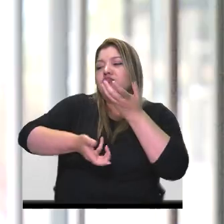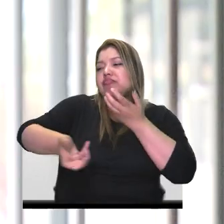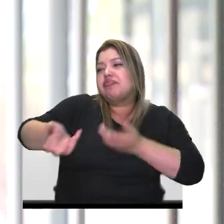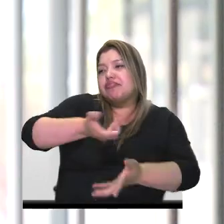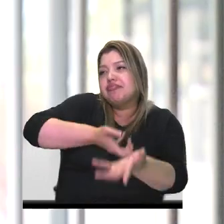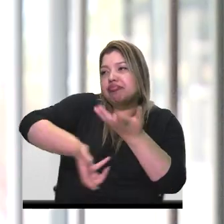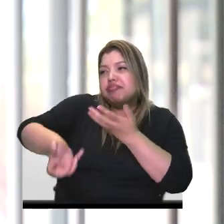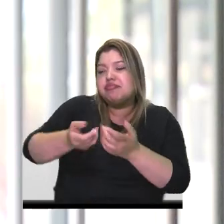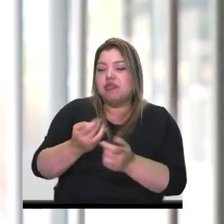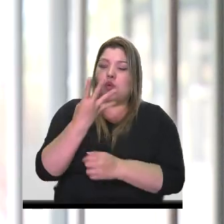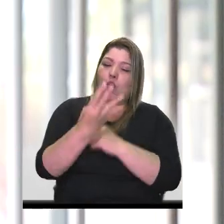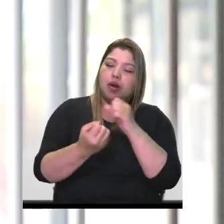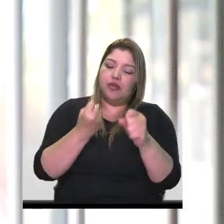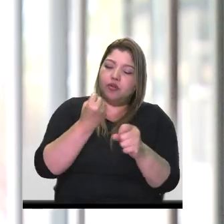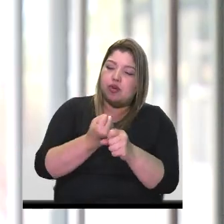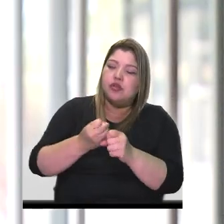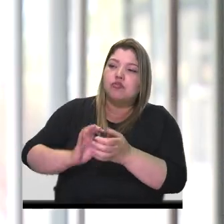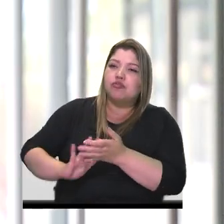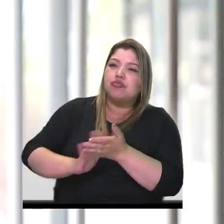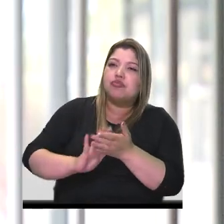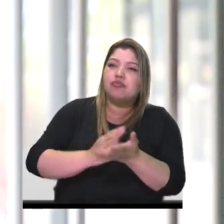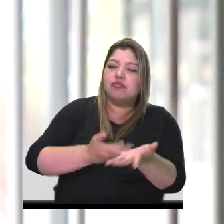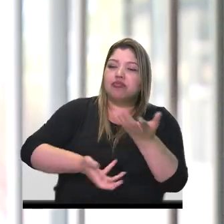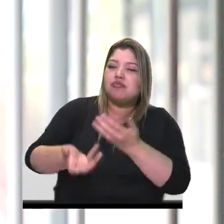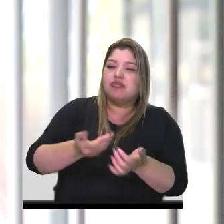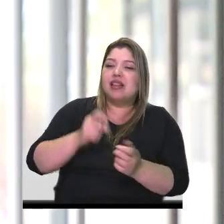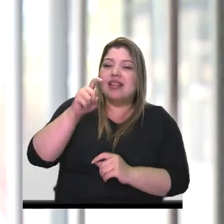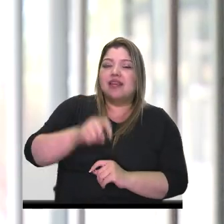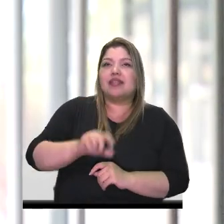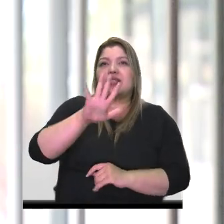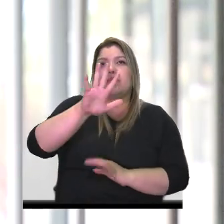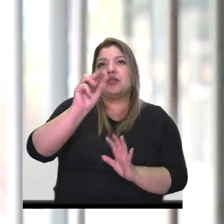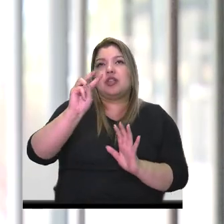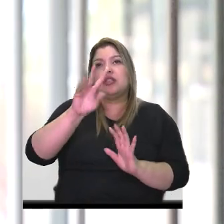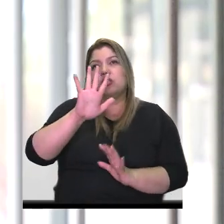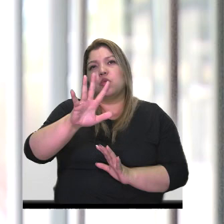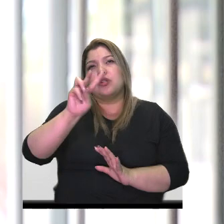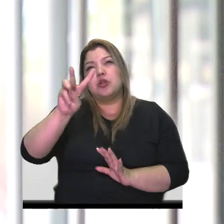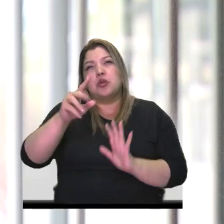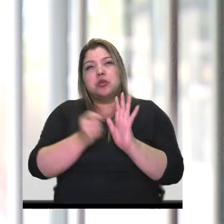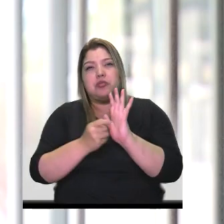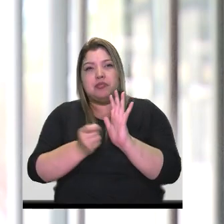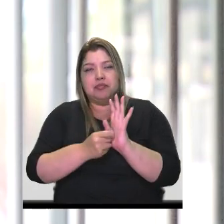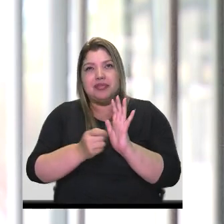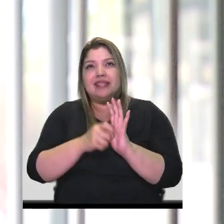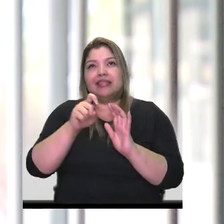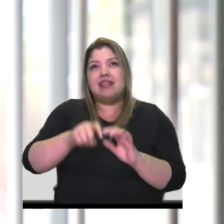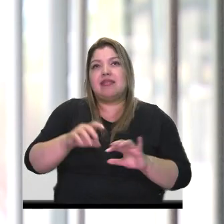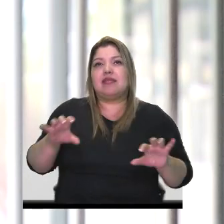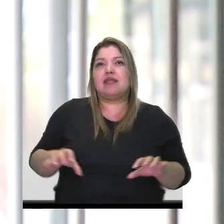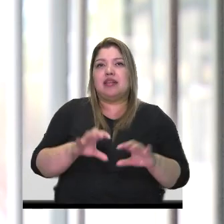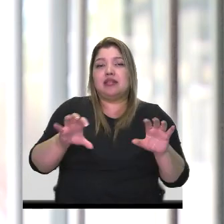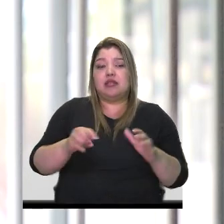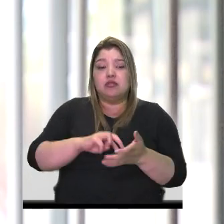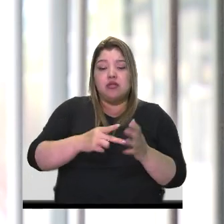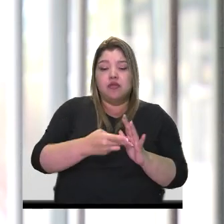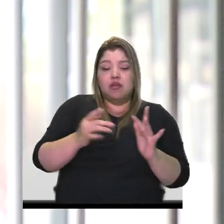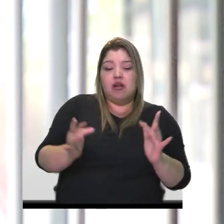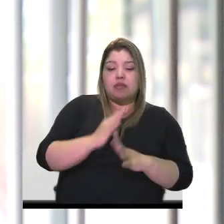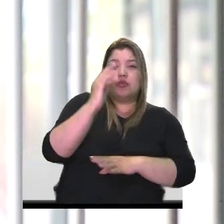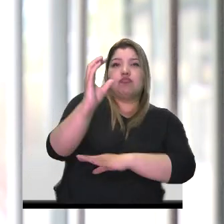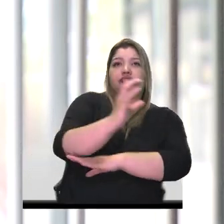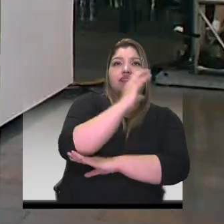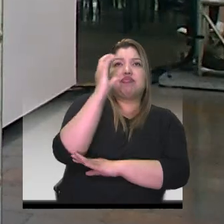cada 4 años que se tiene que hacer por 52 jornadas. Eso ha ido llevando a que no solamente a nivel Colombia, sino a nivel